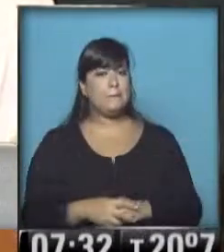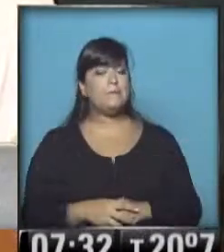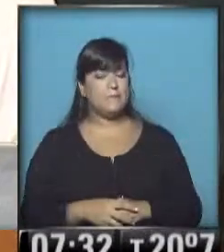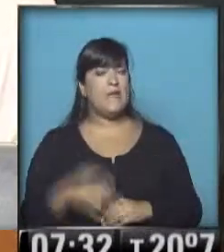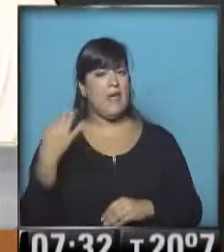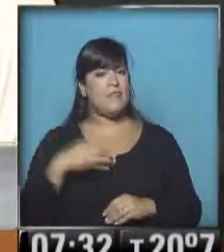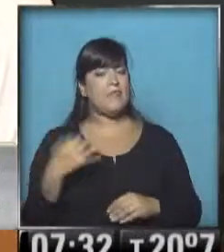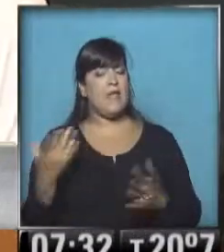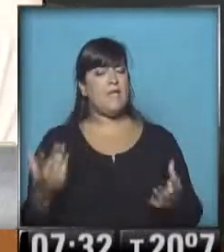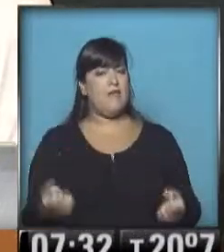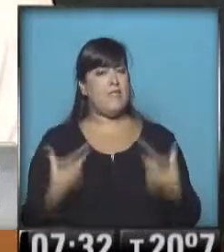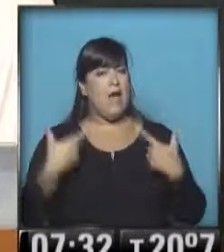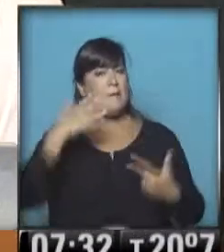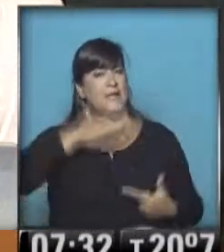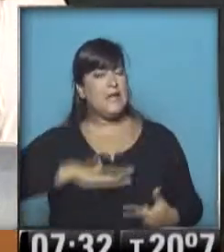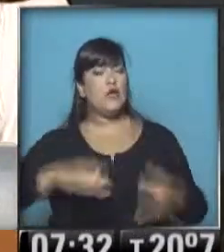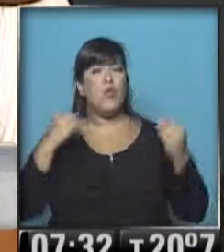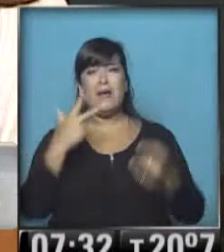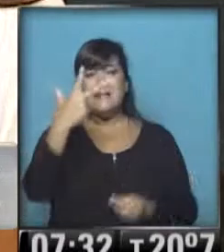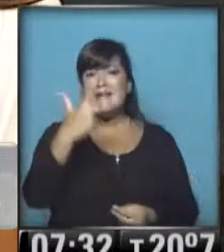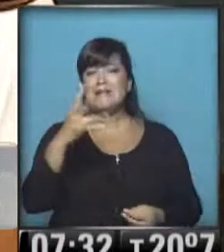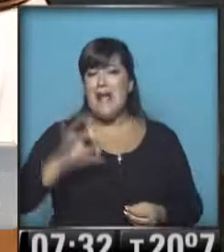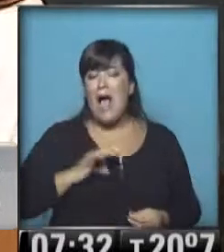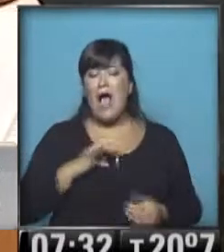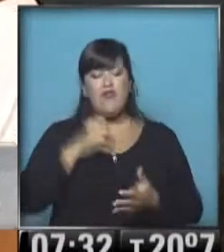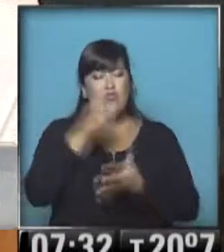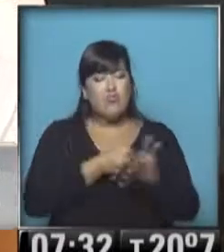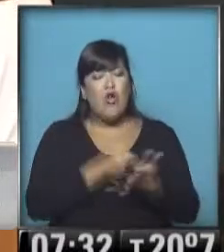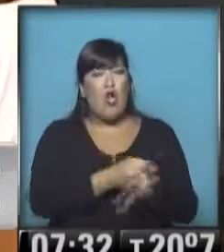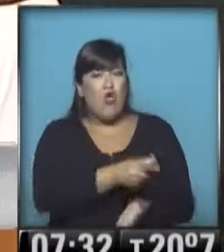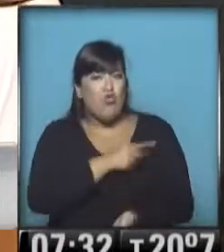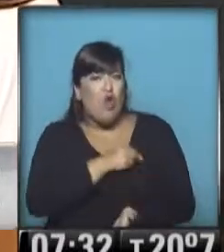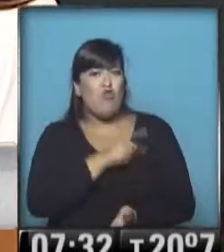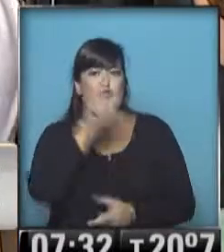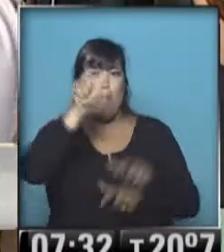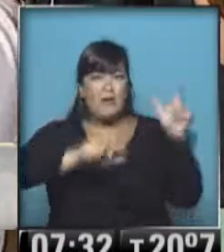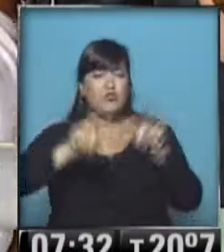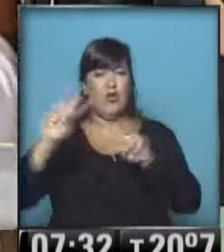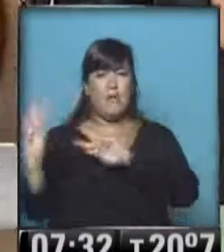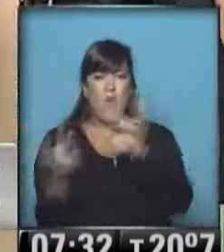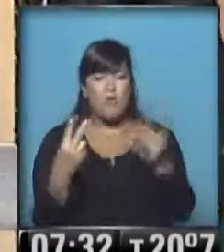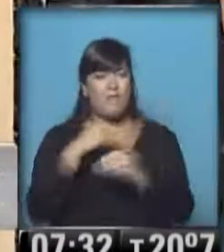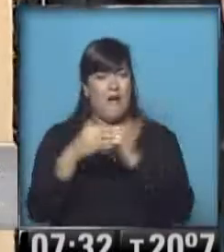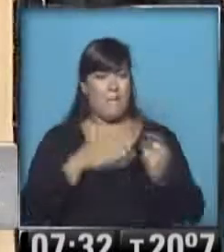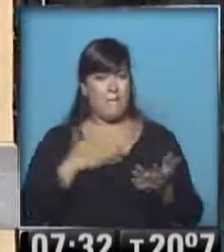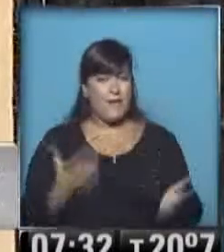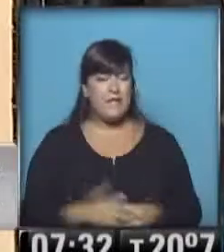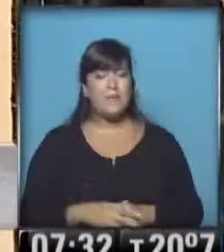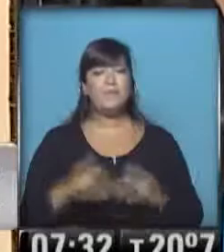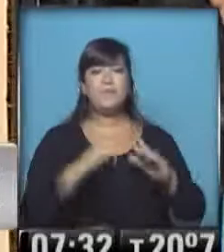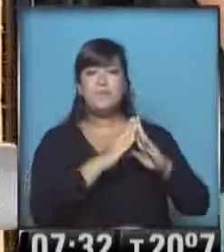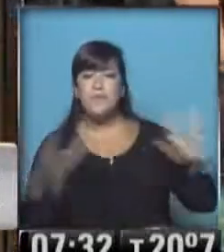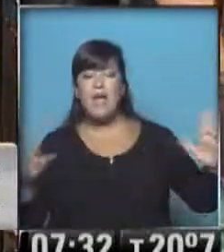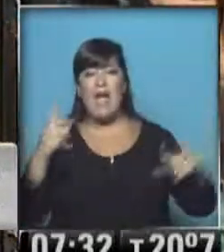hace 3 años que venimos cargando el dolor y la pérdida de nuestros familiares. Durante el acto en el